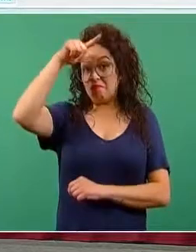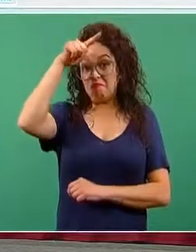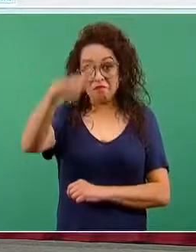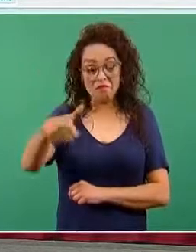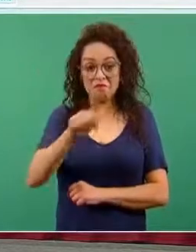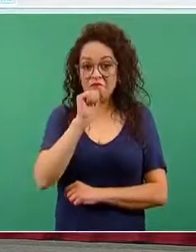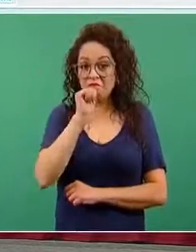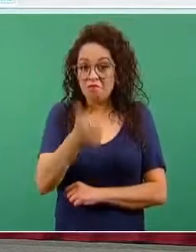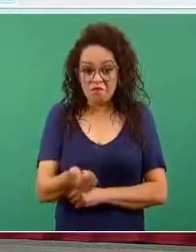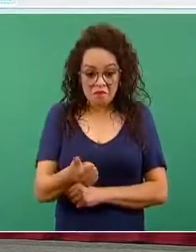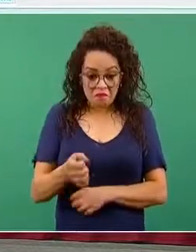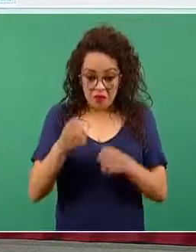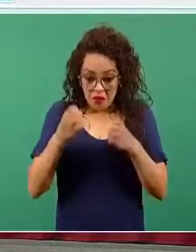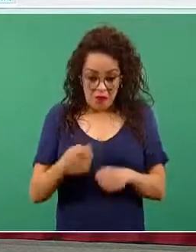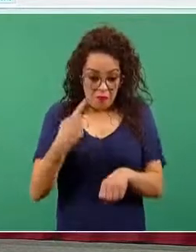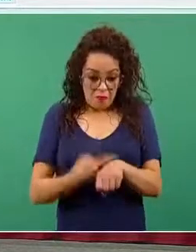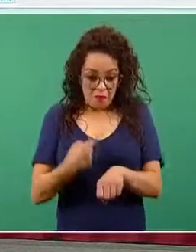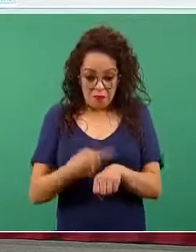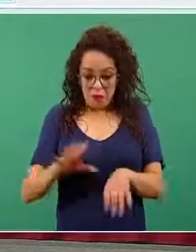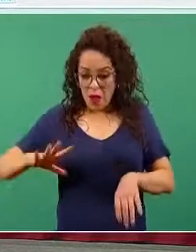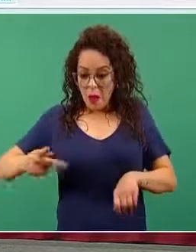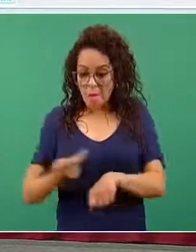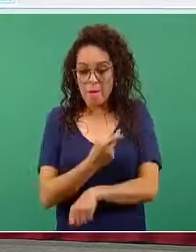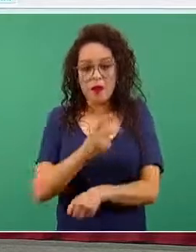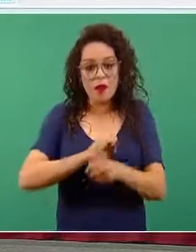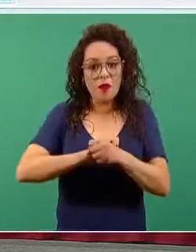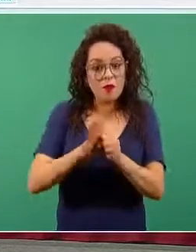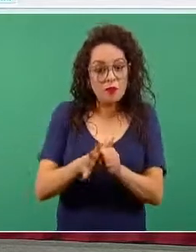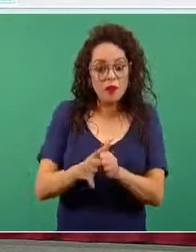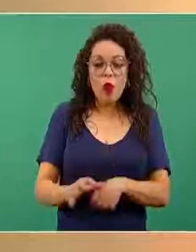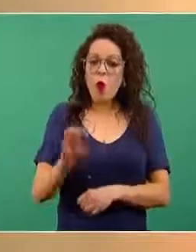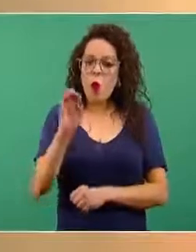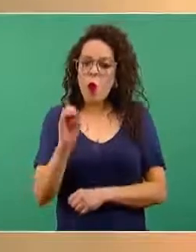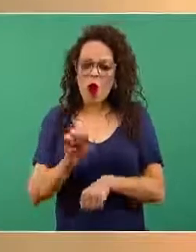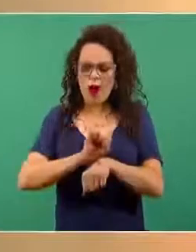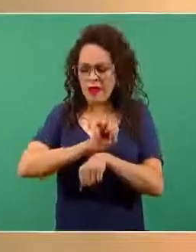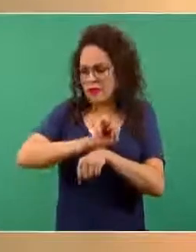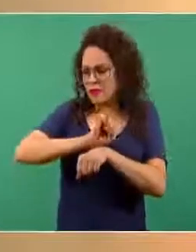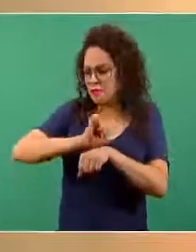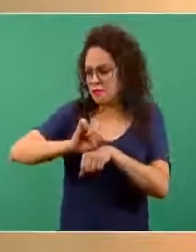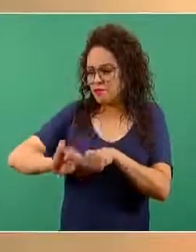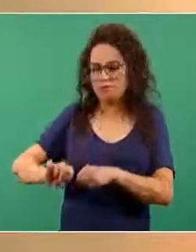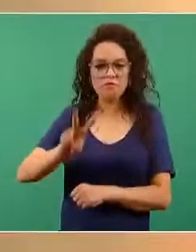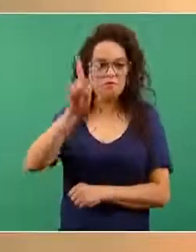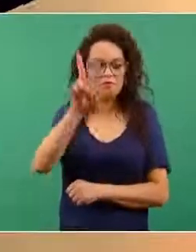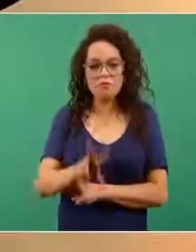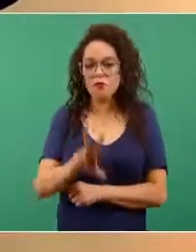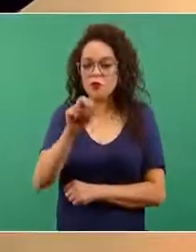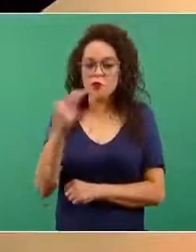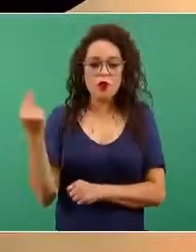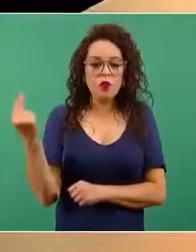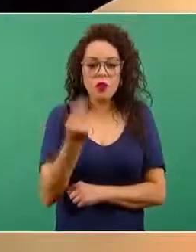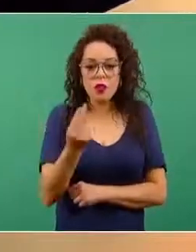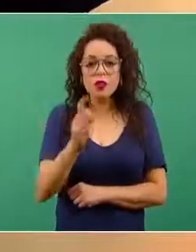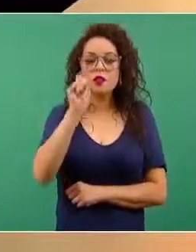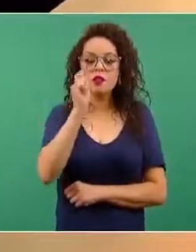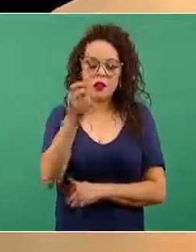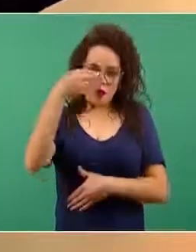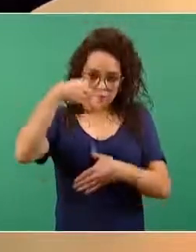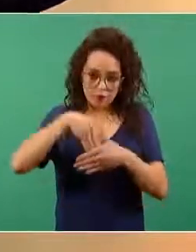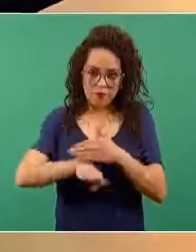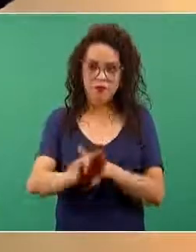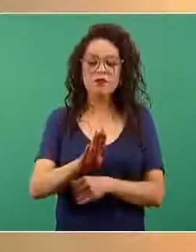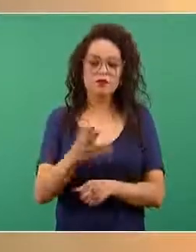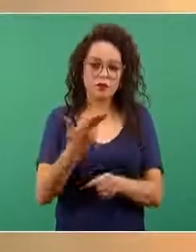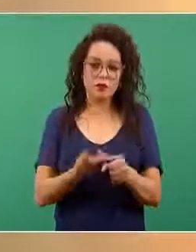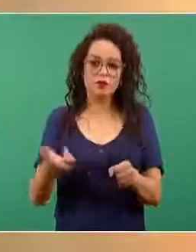tenido un cuadro de COVID-19 o el cuadro es lo suficientemente leve como para no requerir de atención a